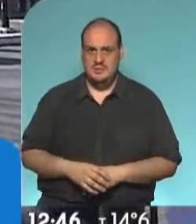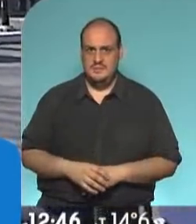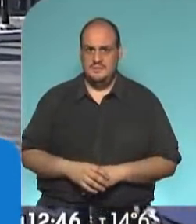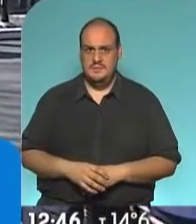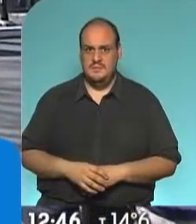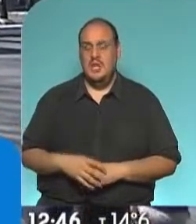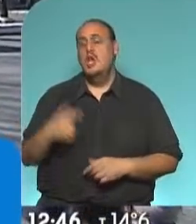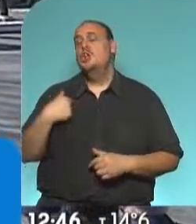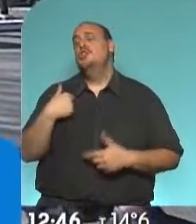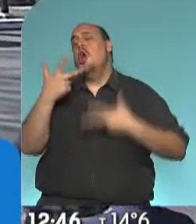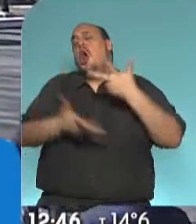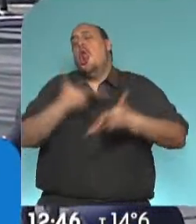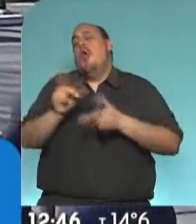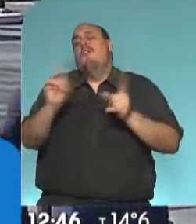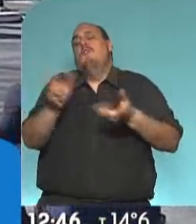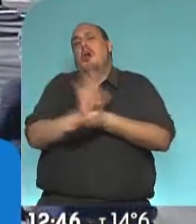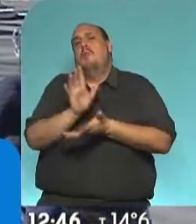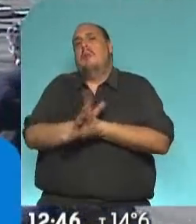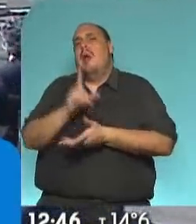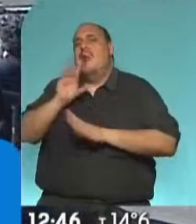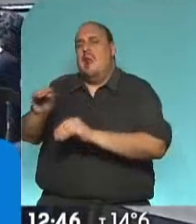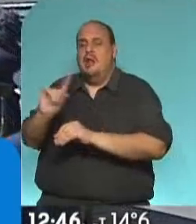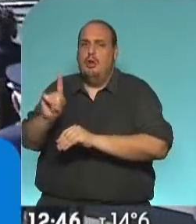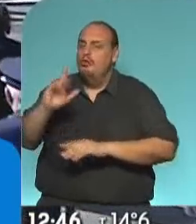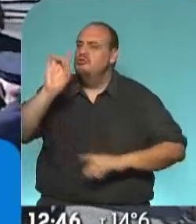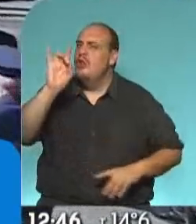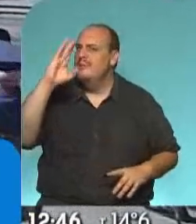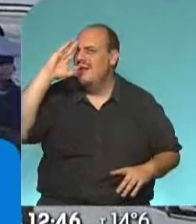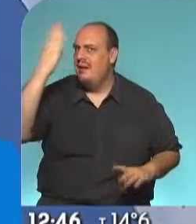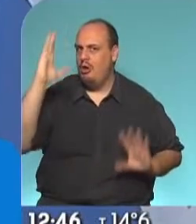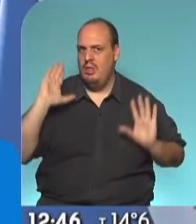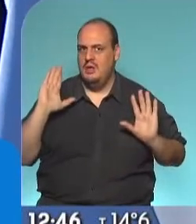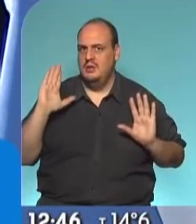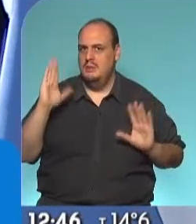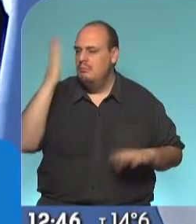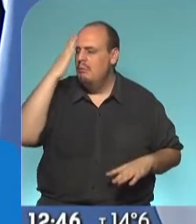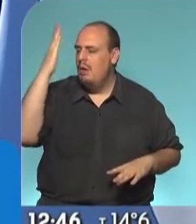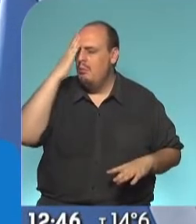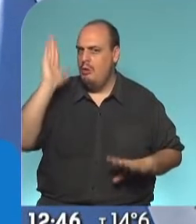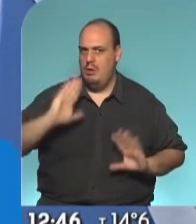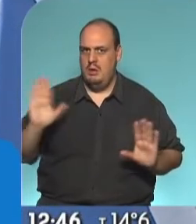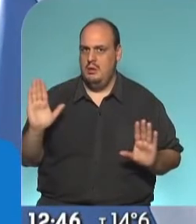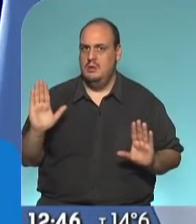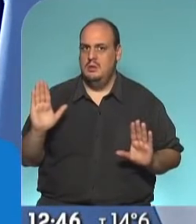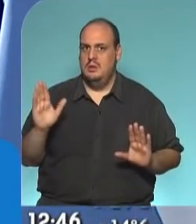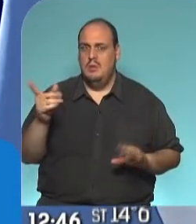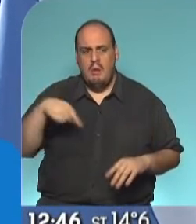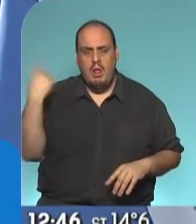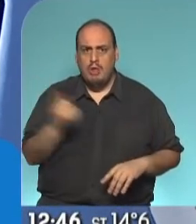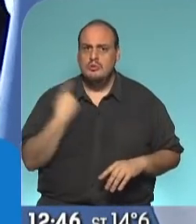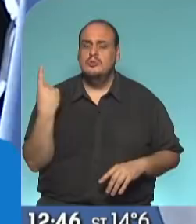No digo nada de esto para reprochar nada, digo para recordar, para tener memoria, para poder entender